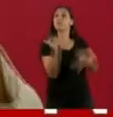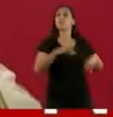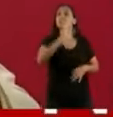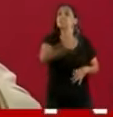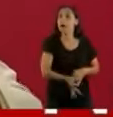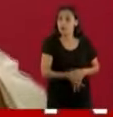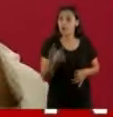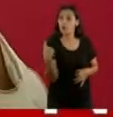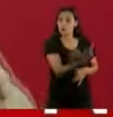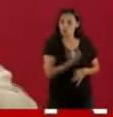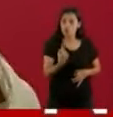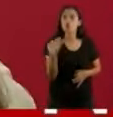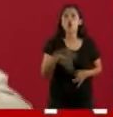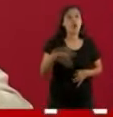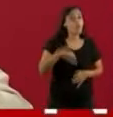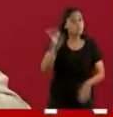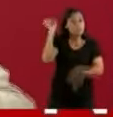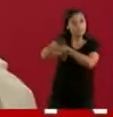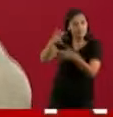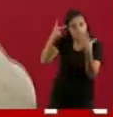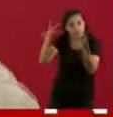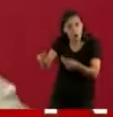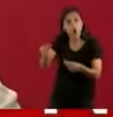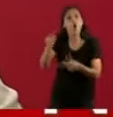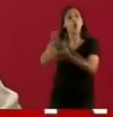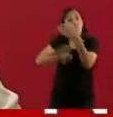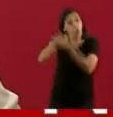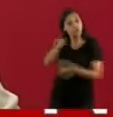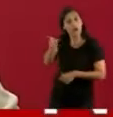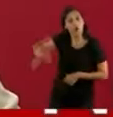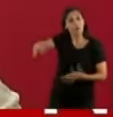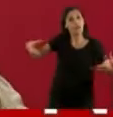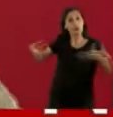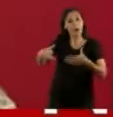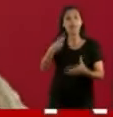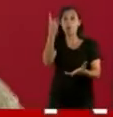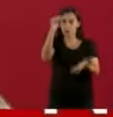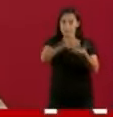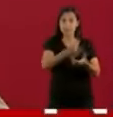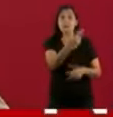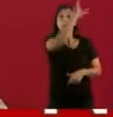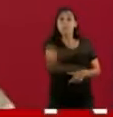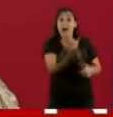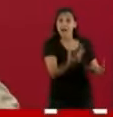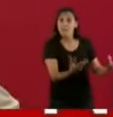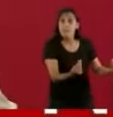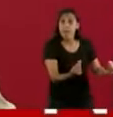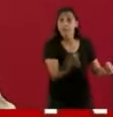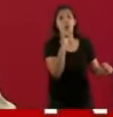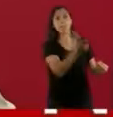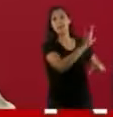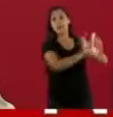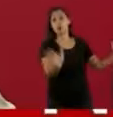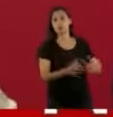saber que tenemos que luchar contra esto. Y quiero decir una cosa más. El que tiene miedo es